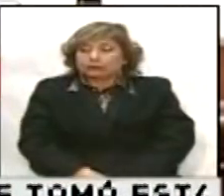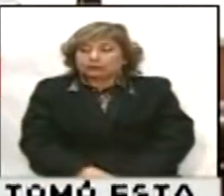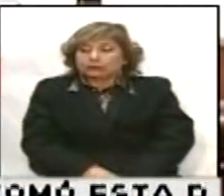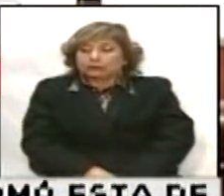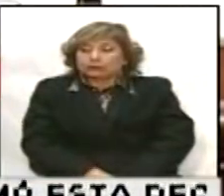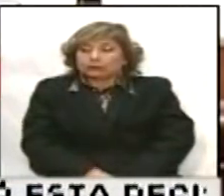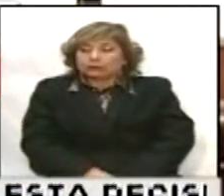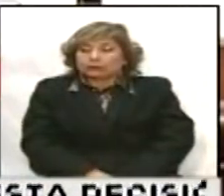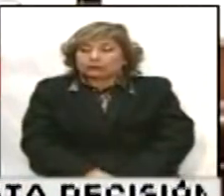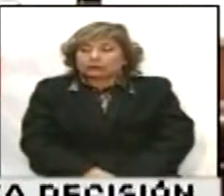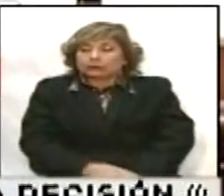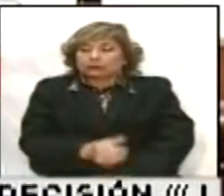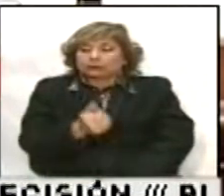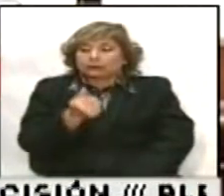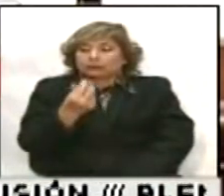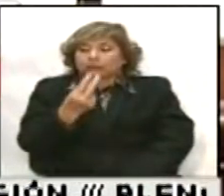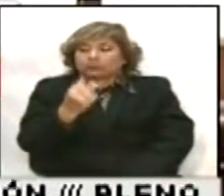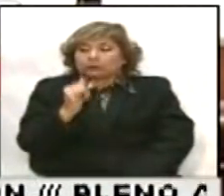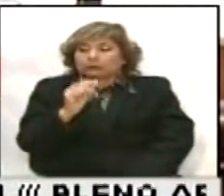Ávila, Bustos.